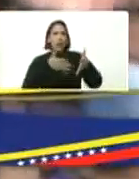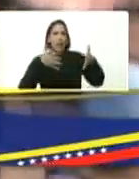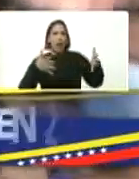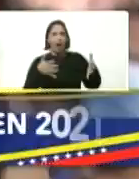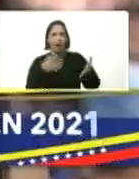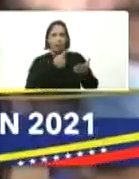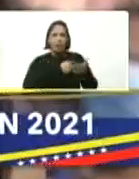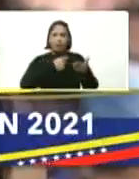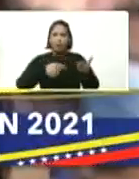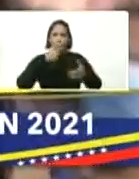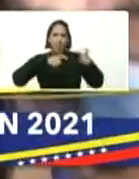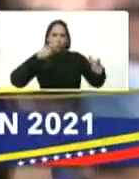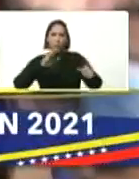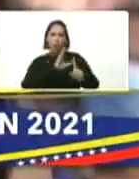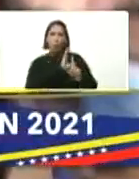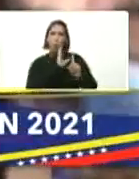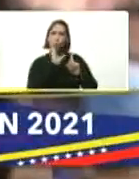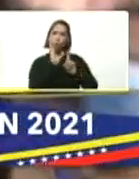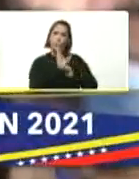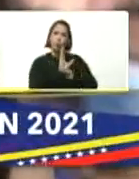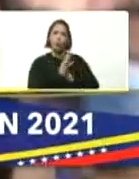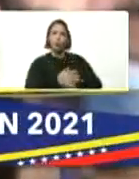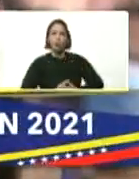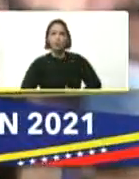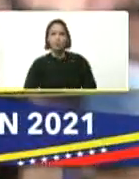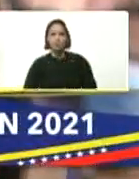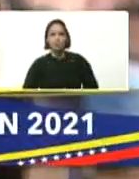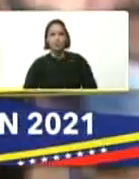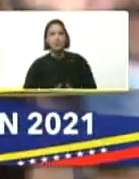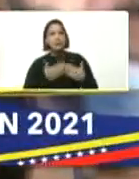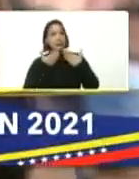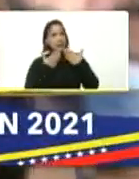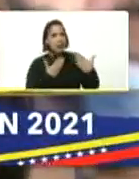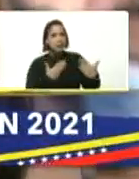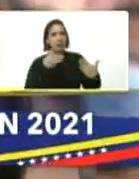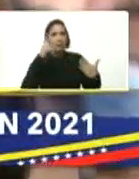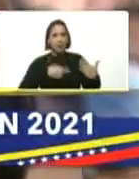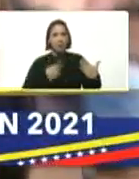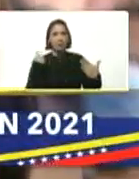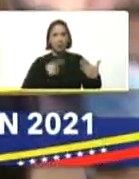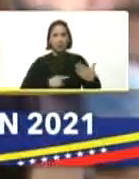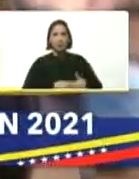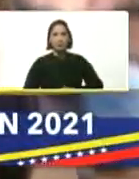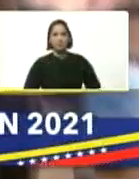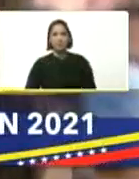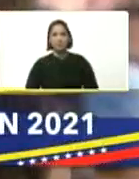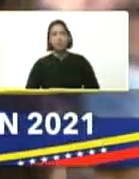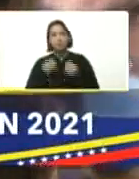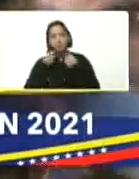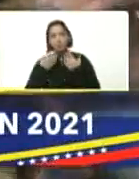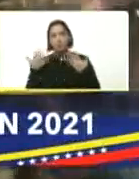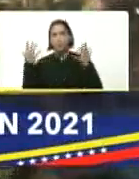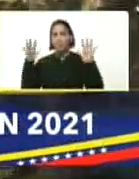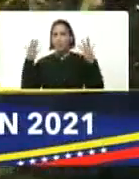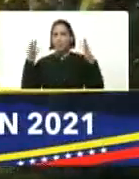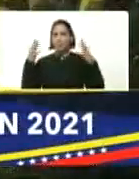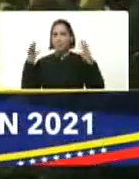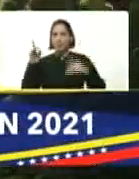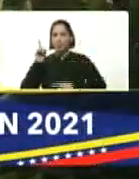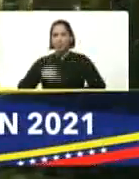escritores, personalidades de la cultura. Y muchísimas gracias por tenerme, la verdad. Bueno, Elena, un aplauso para